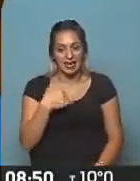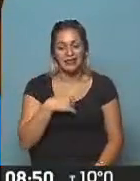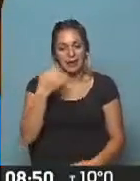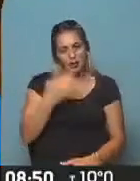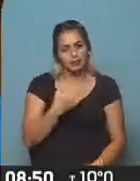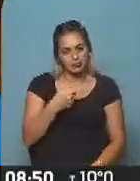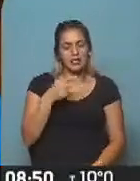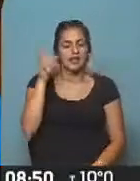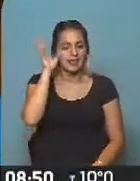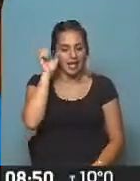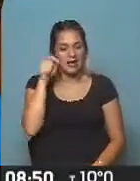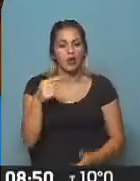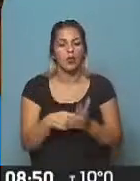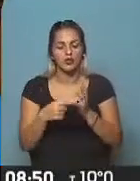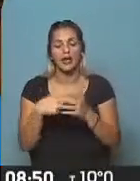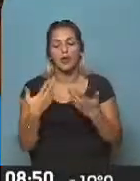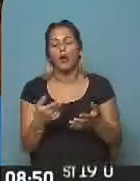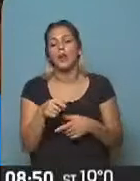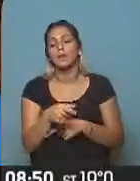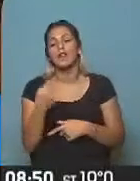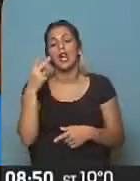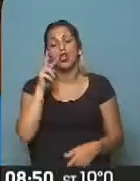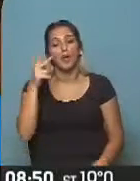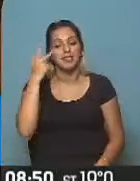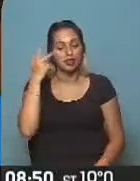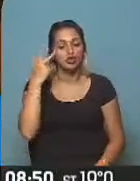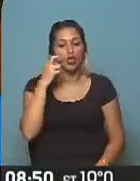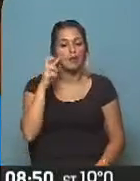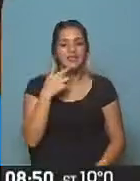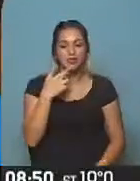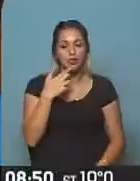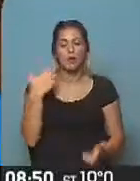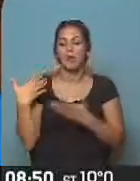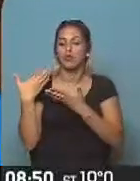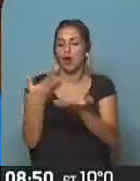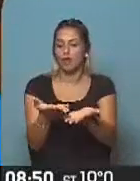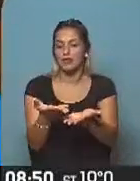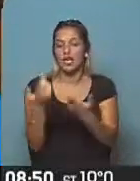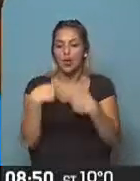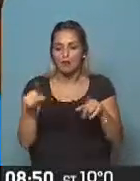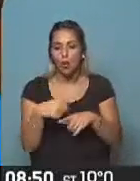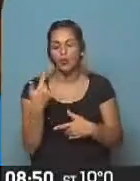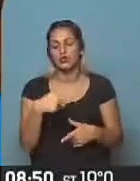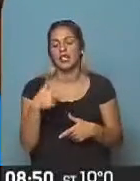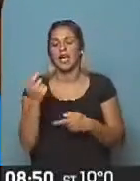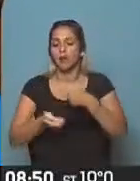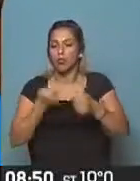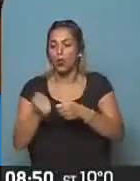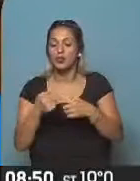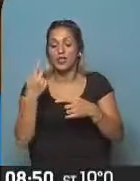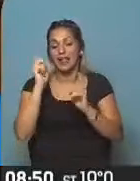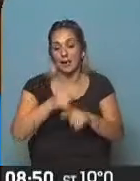buenos aires en particular en 2018 2019 ofreceremos música ópera danza y teatro